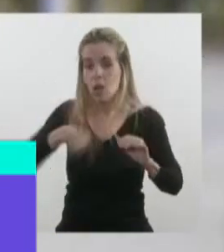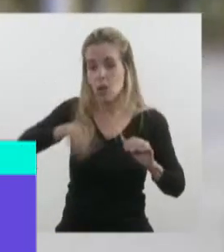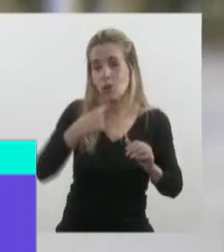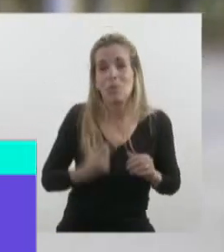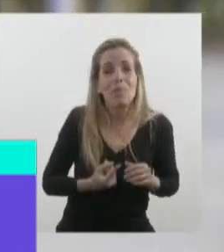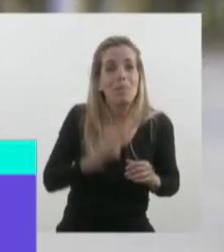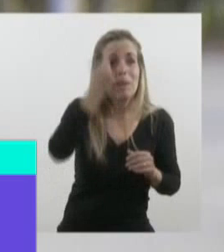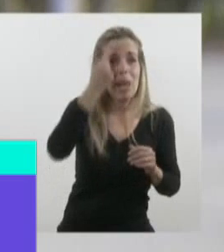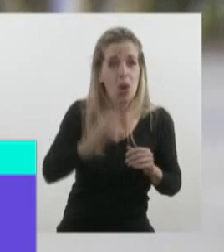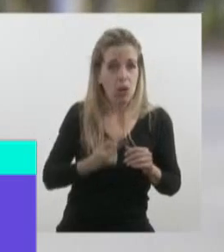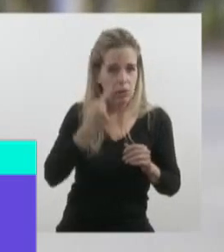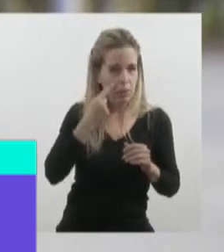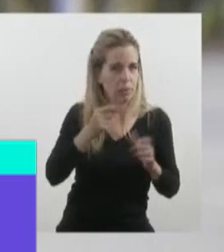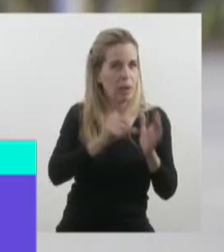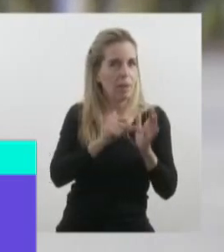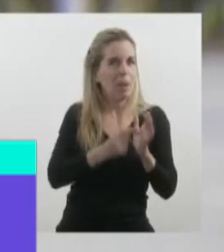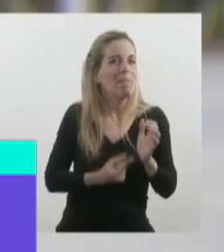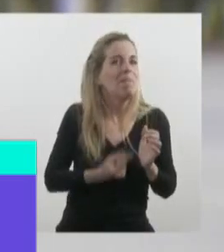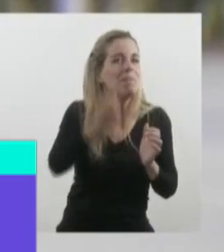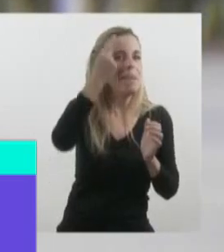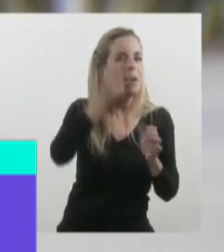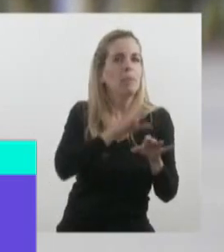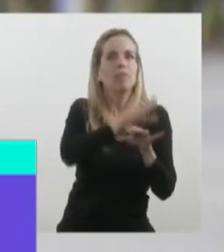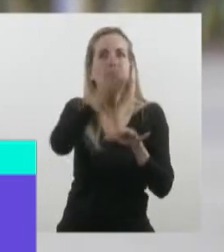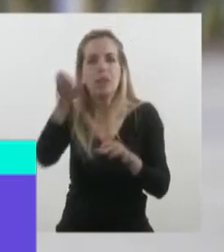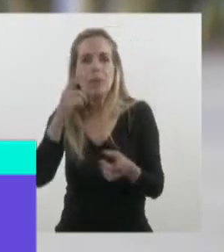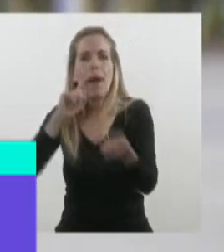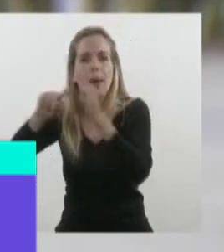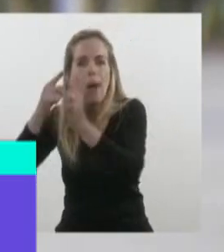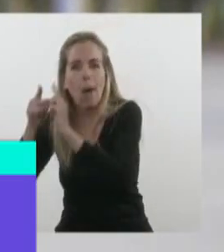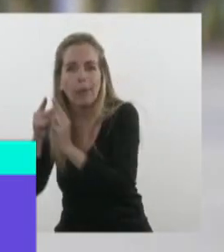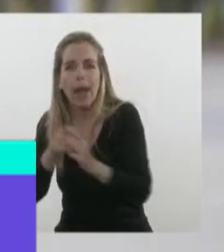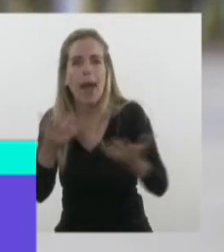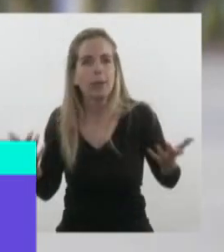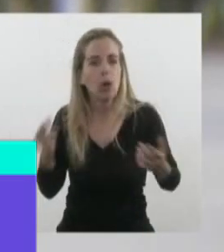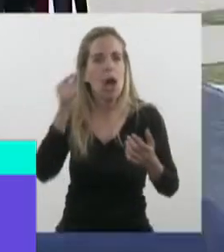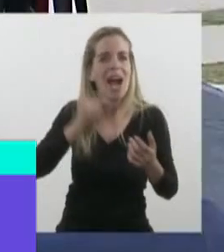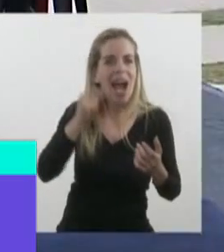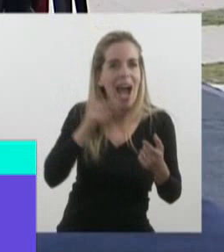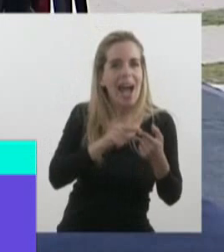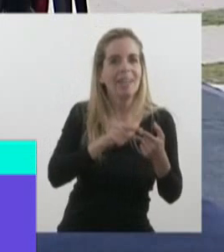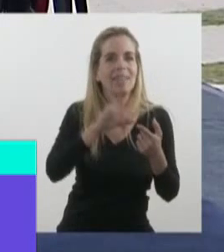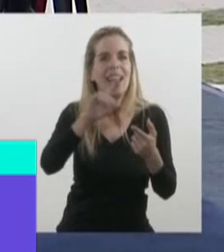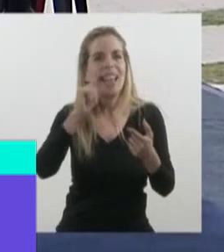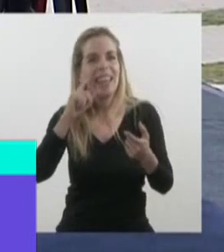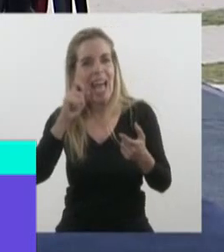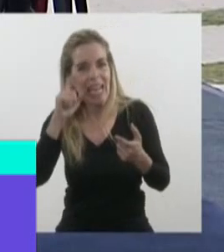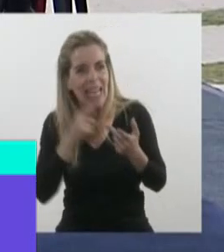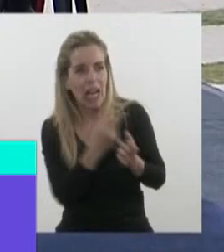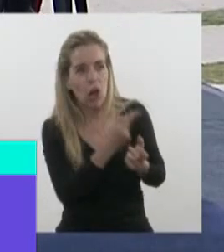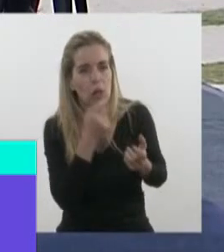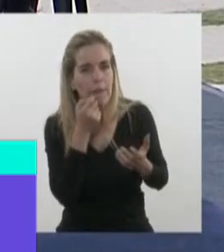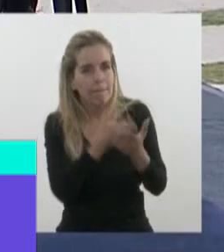al mundo. Nos ayudamos entre todos. Axel y Daniel hacían un esfuerzo por su lado, yo hacía el